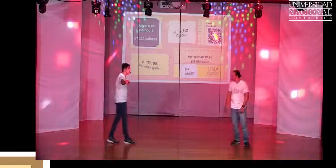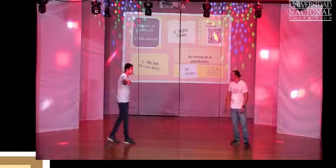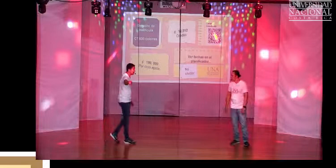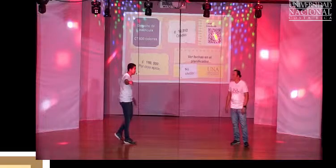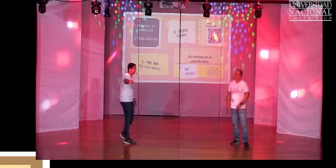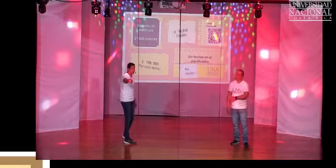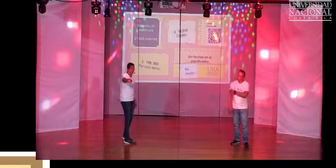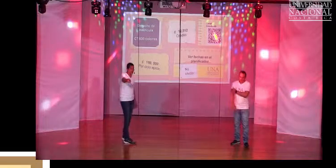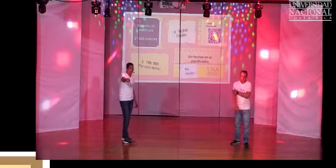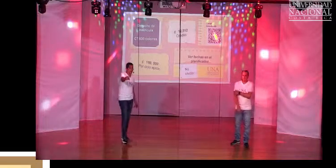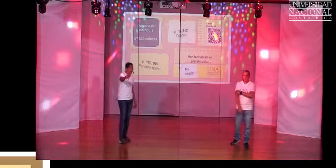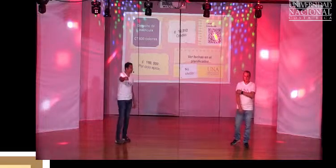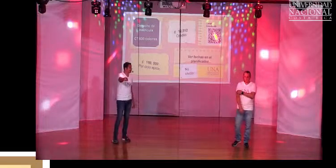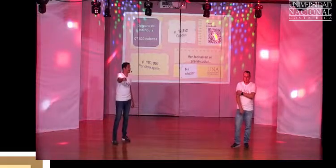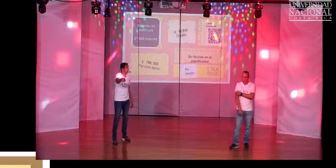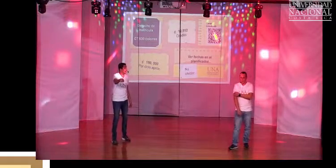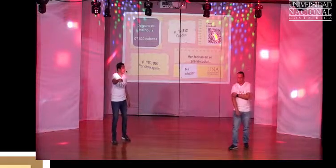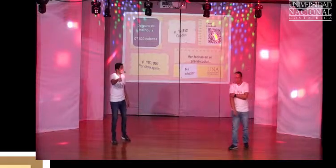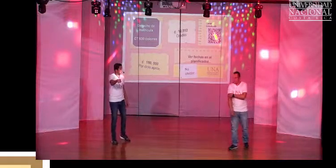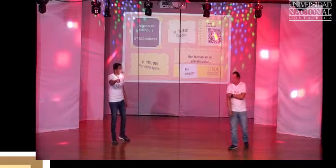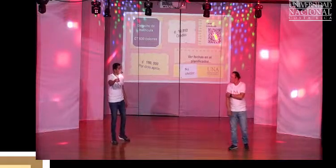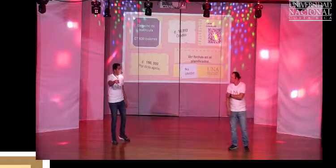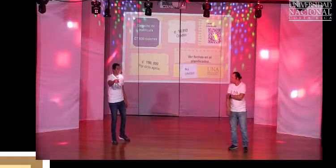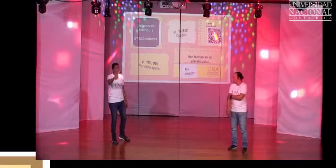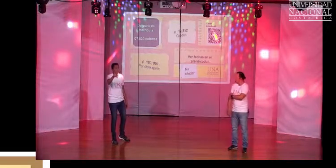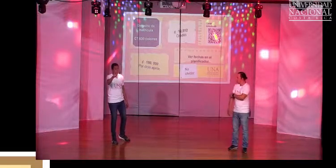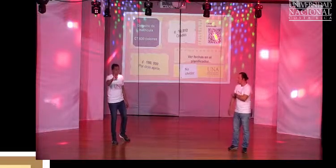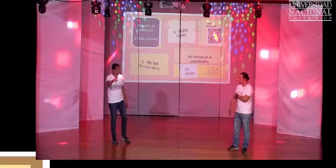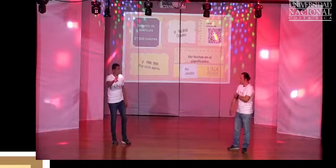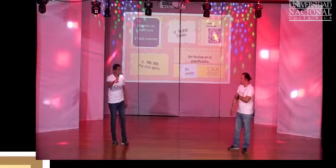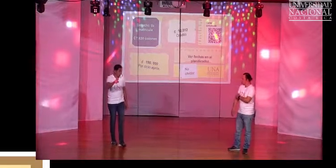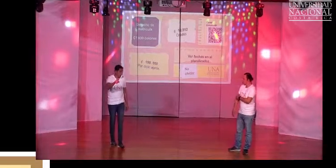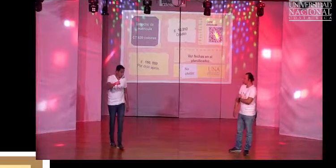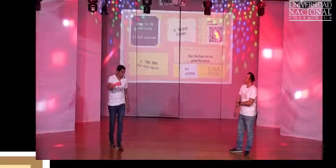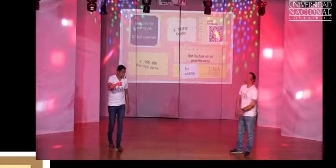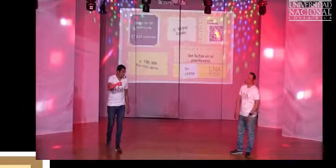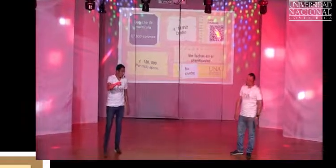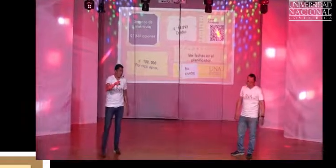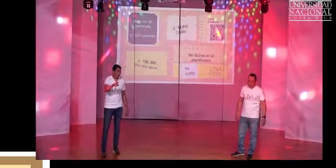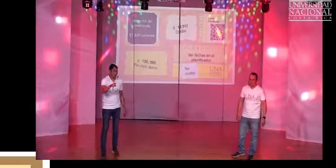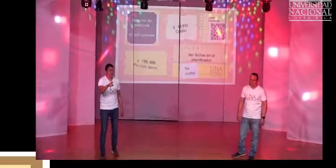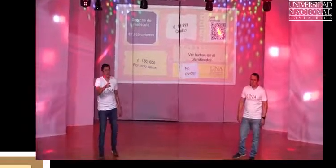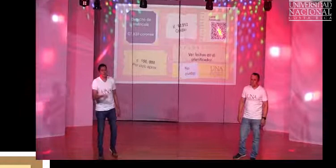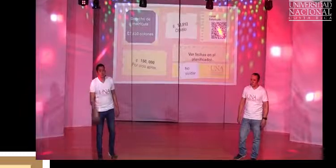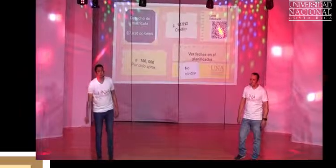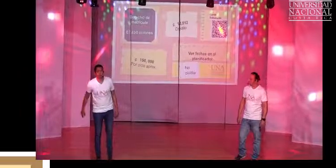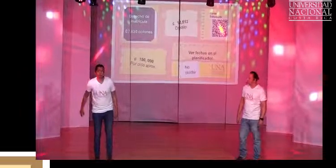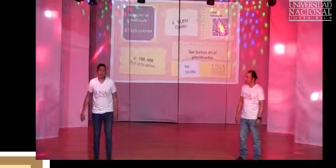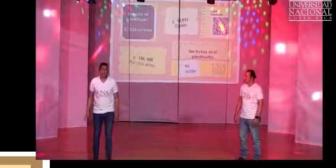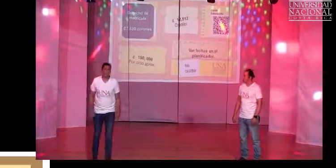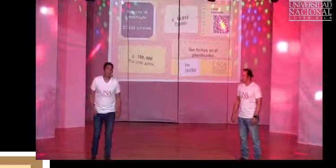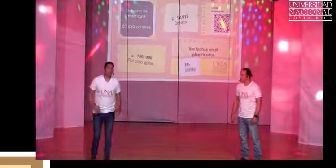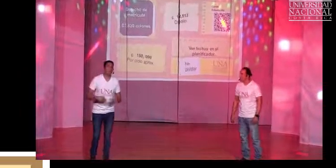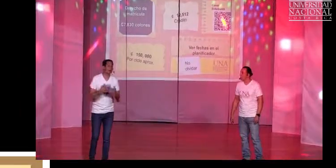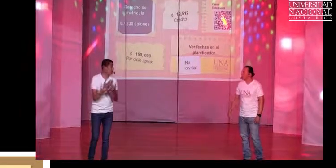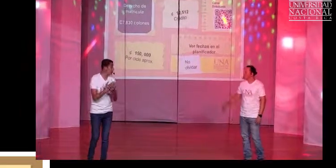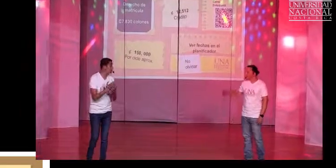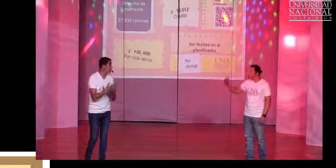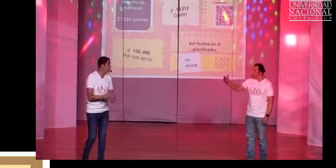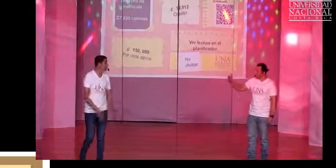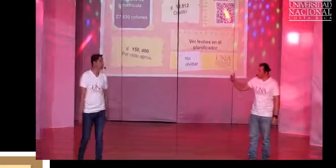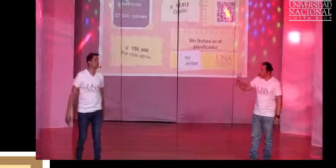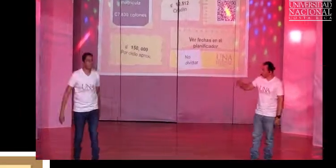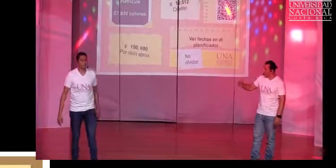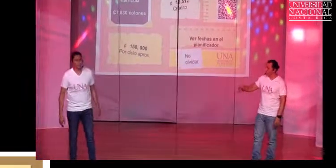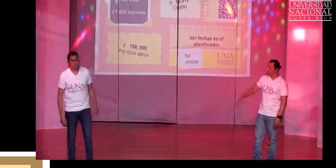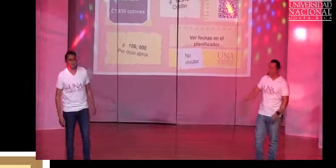carnet estudiantil, ¿verdad? Que sí. es la instancia que lo da es el Departamento de Registro. Uh-huh. Así que es muy importante. Y que todos